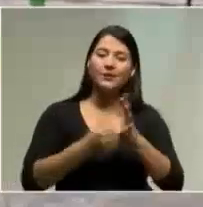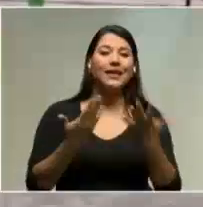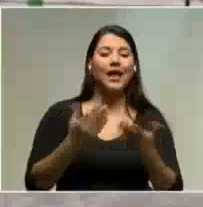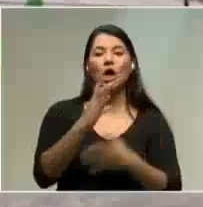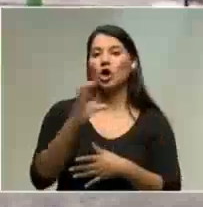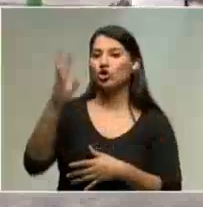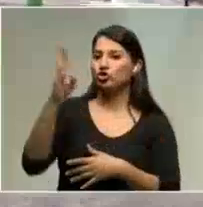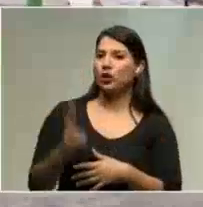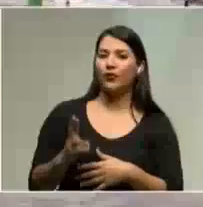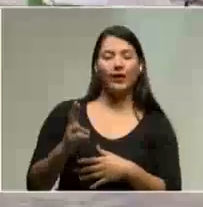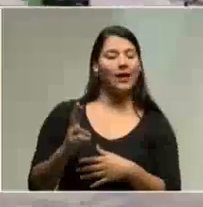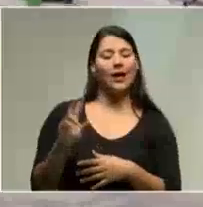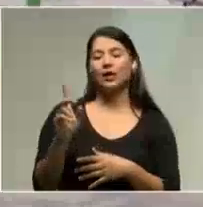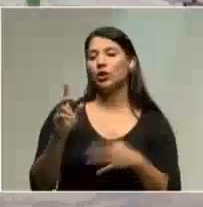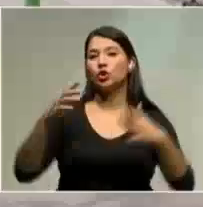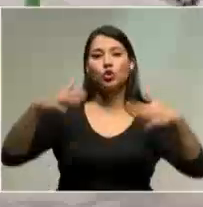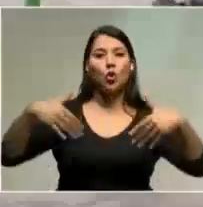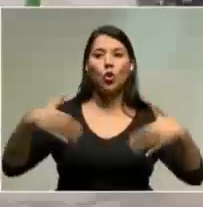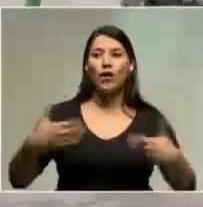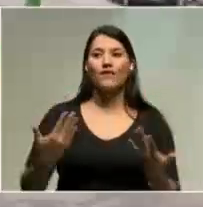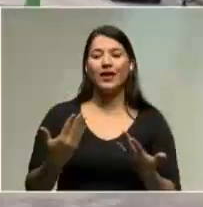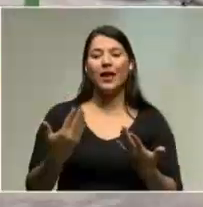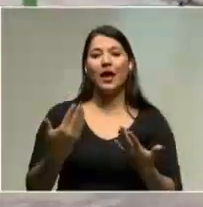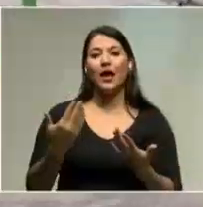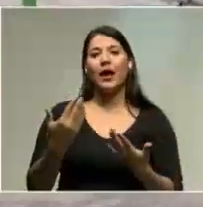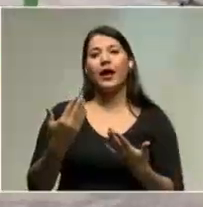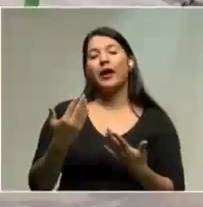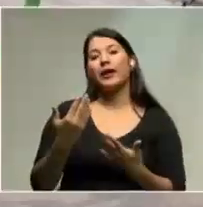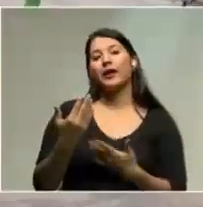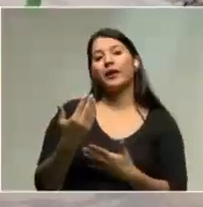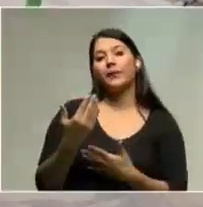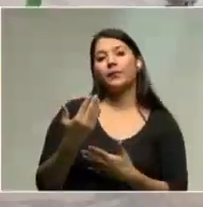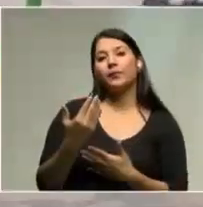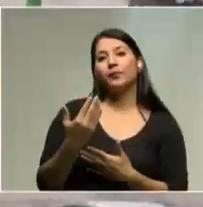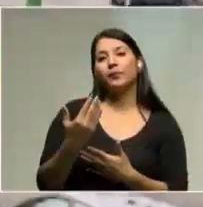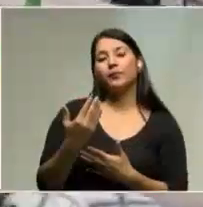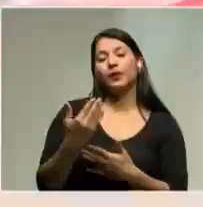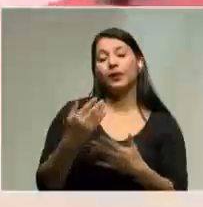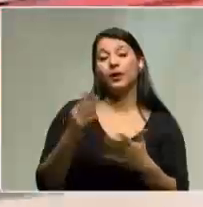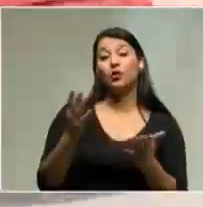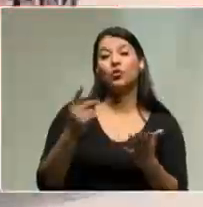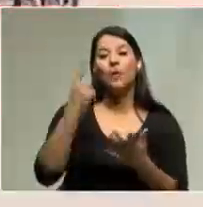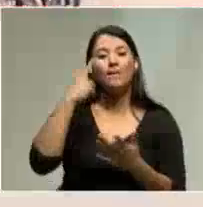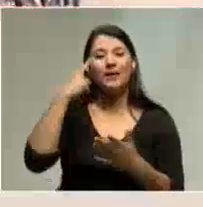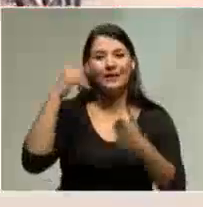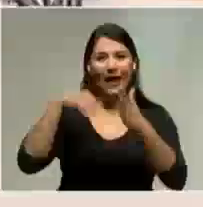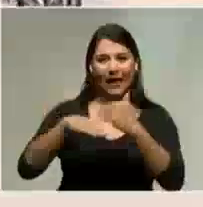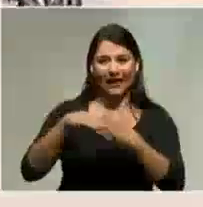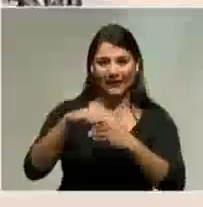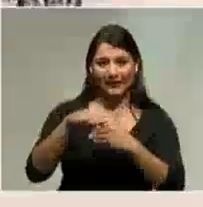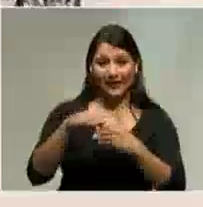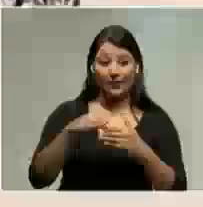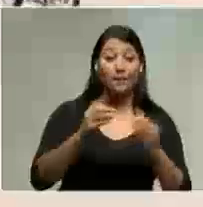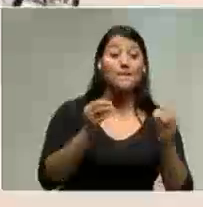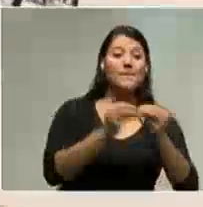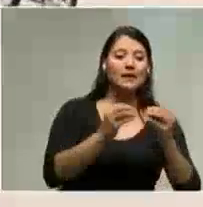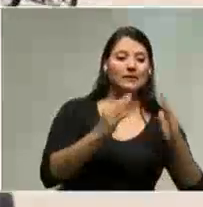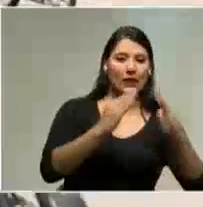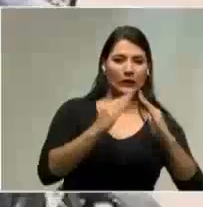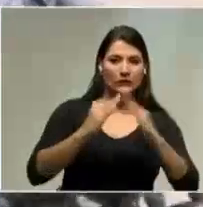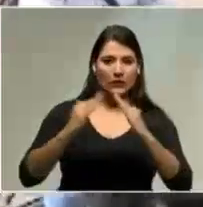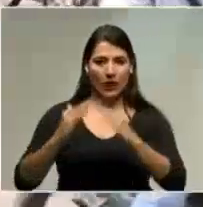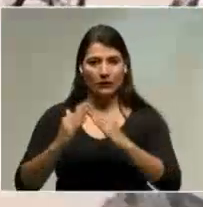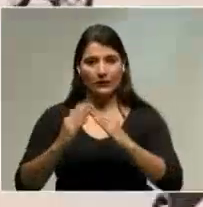que el país no ha considerado el transporte y la movilidad en la forma en que ha planteado su crecimiento urbano, el cual responde a criterios